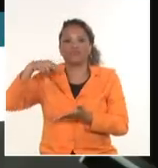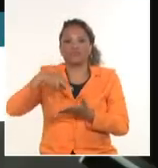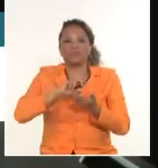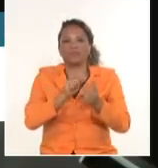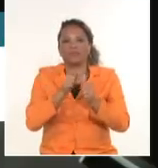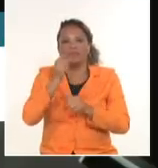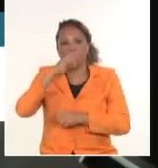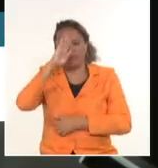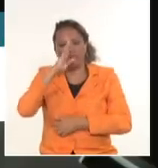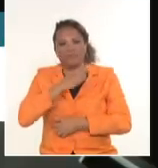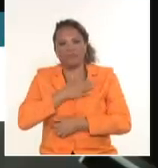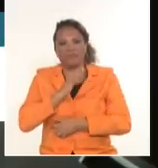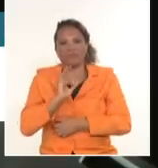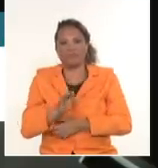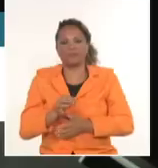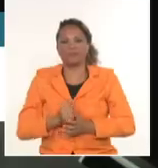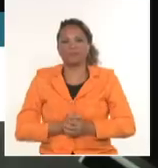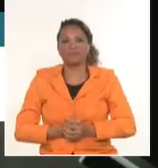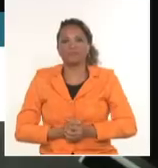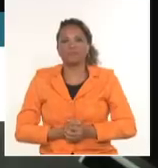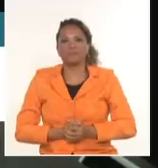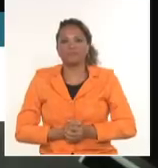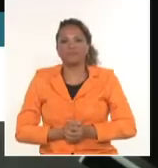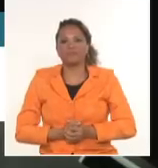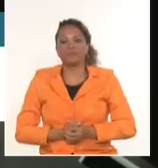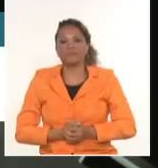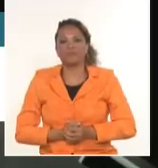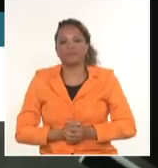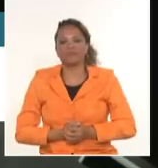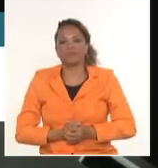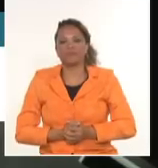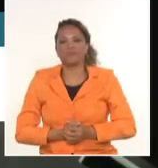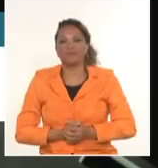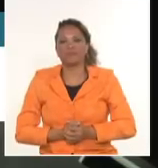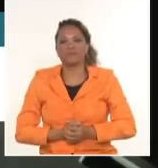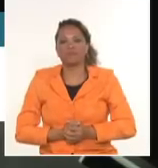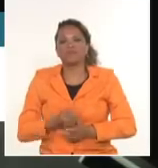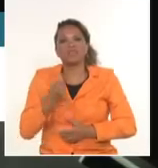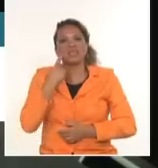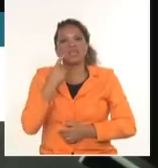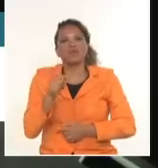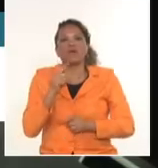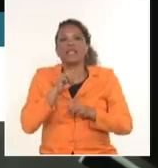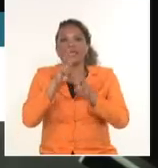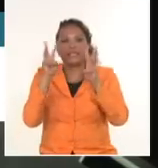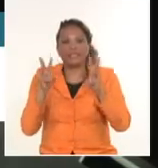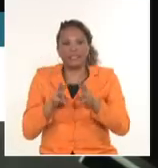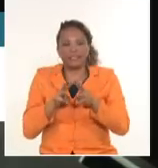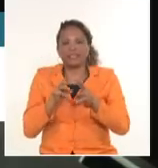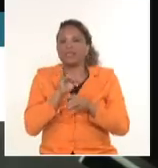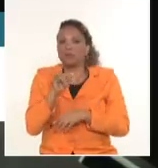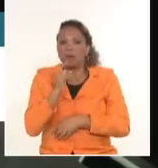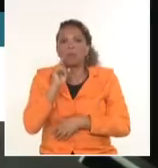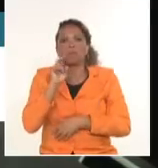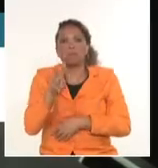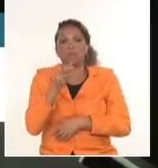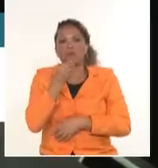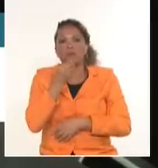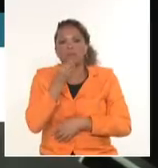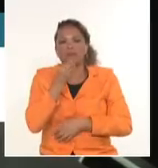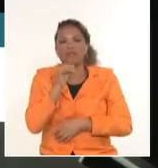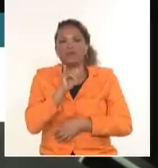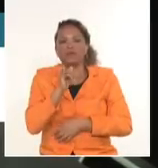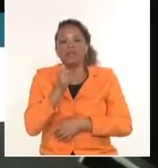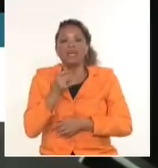la mayor de las Antillas. Y que desde luego, Rey, tiene eco en las plataformas digitales. Ahí tenemos a los medios cubanos, el